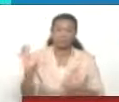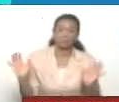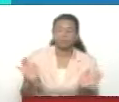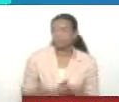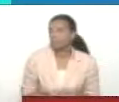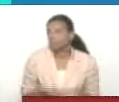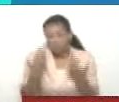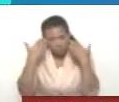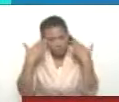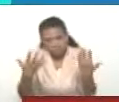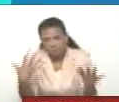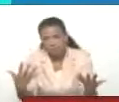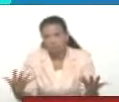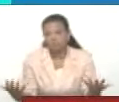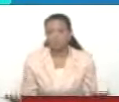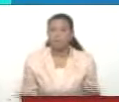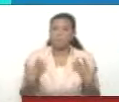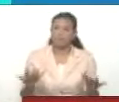¿Ah?